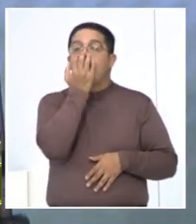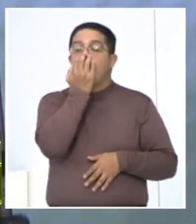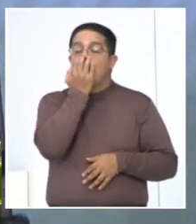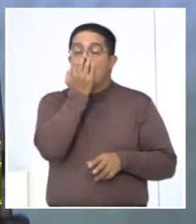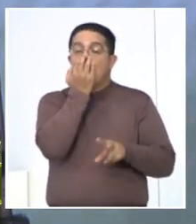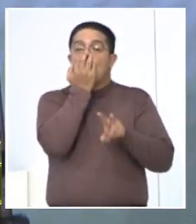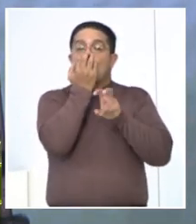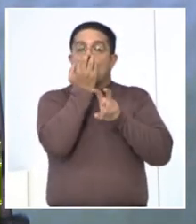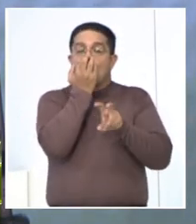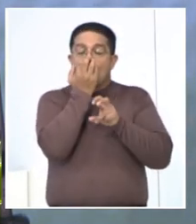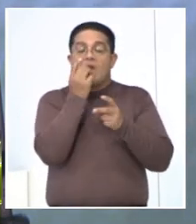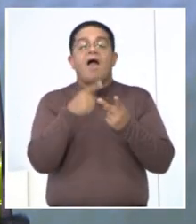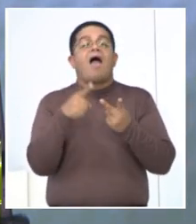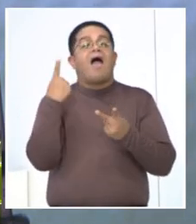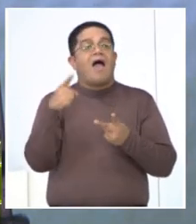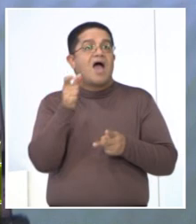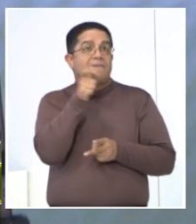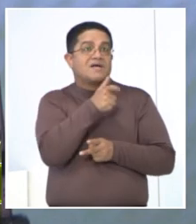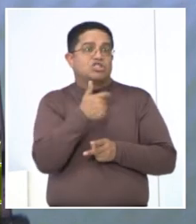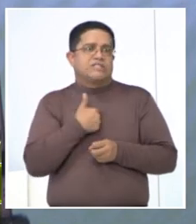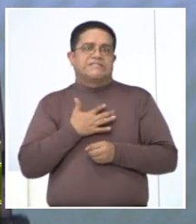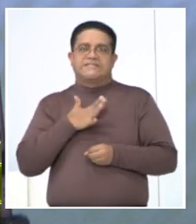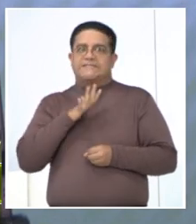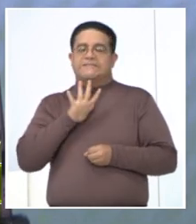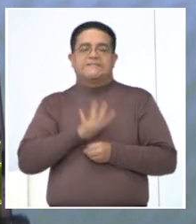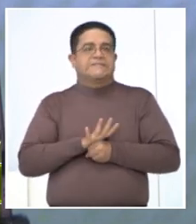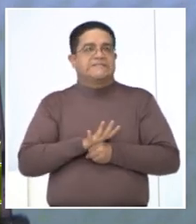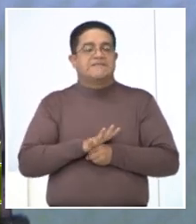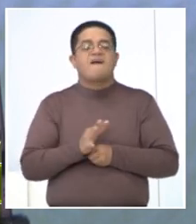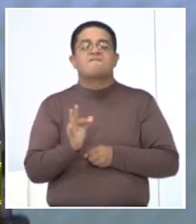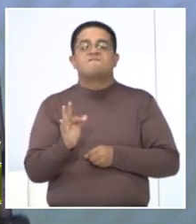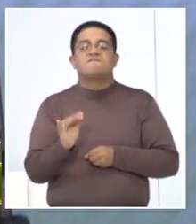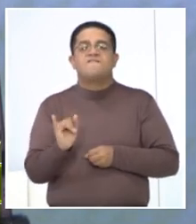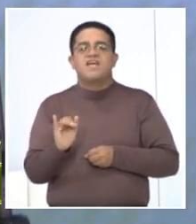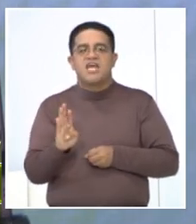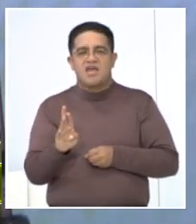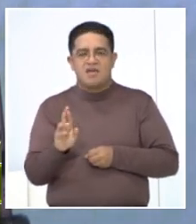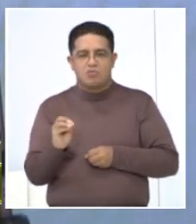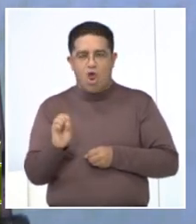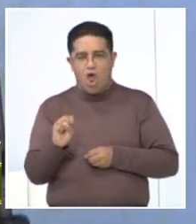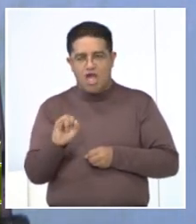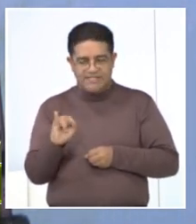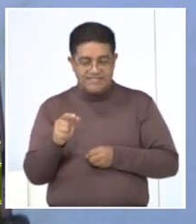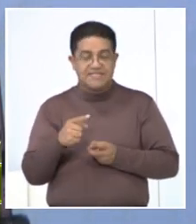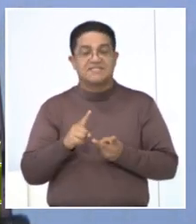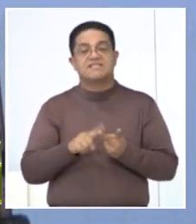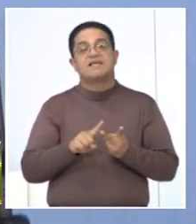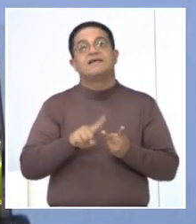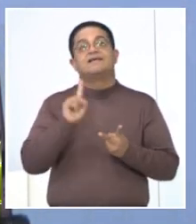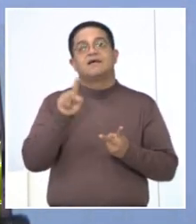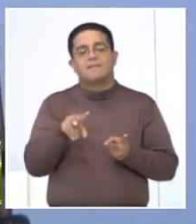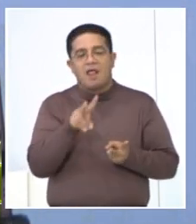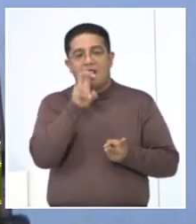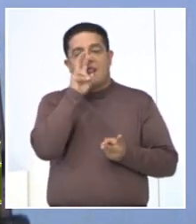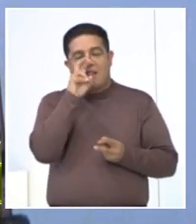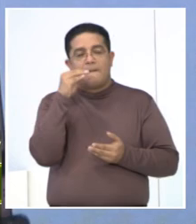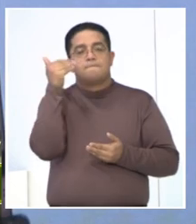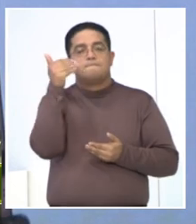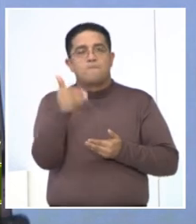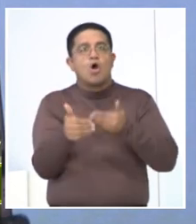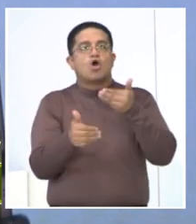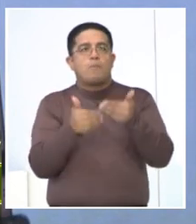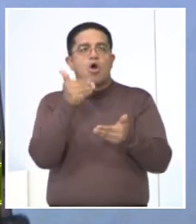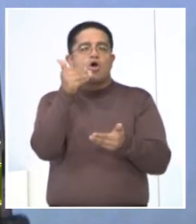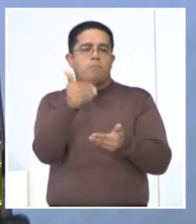pacientes que hacen fibrosis pulmonar y de una u otra manera, en el transcurso del tiempo, pacientes que presentan disnea progresiva y disnea que es